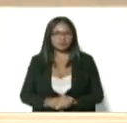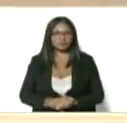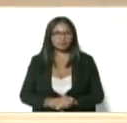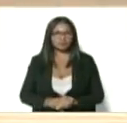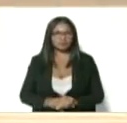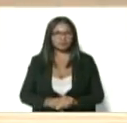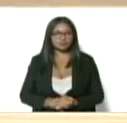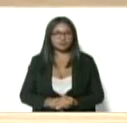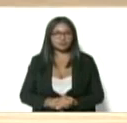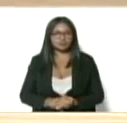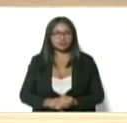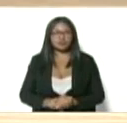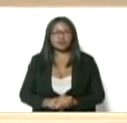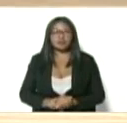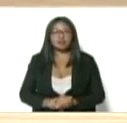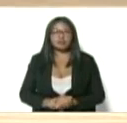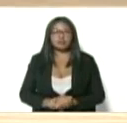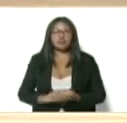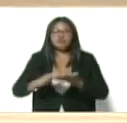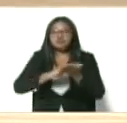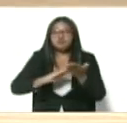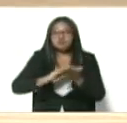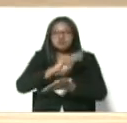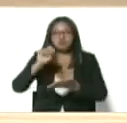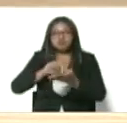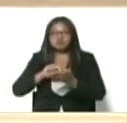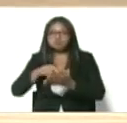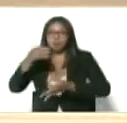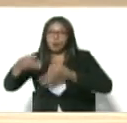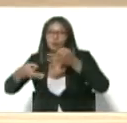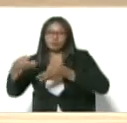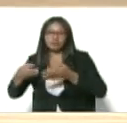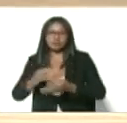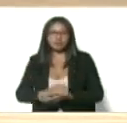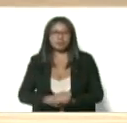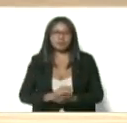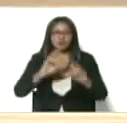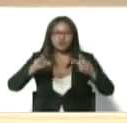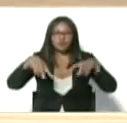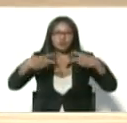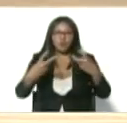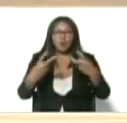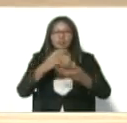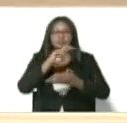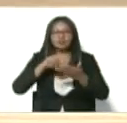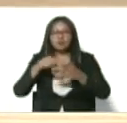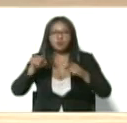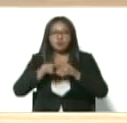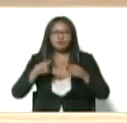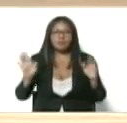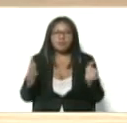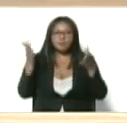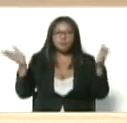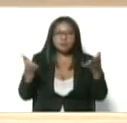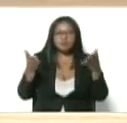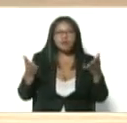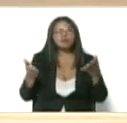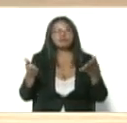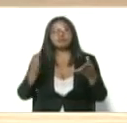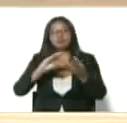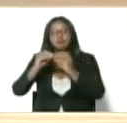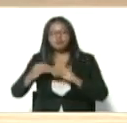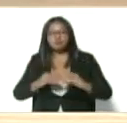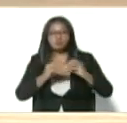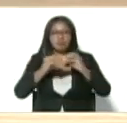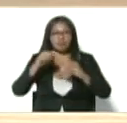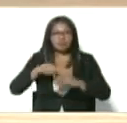de reconciliación nacional por la justicia de reconciliación nacional por la prosperidad por la recuperación de